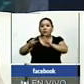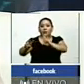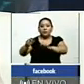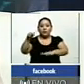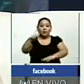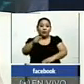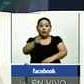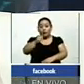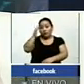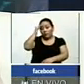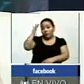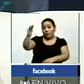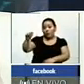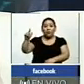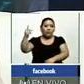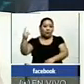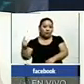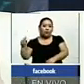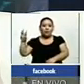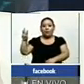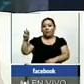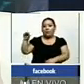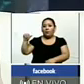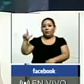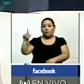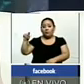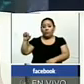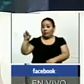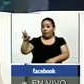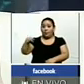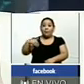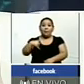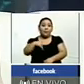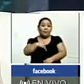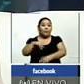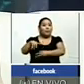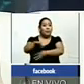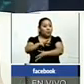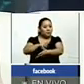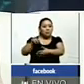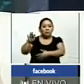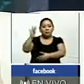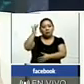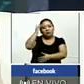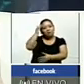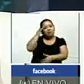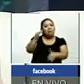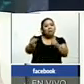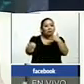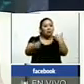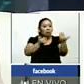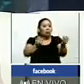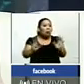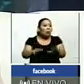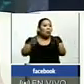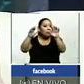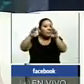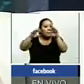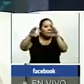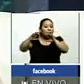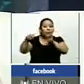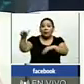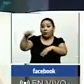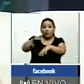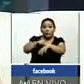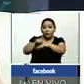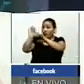a esta hora a Walter Flores, meteorólogo del Ministerio de Medio Ambiente, que nos amplía detalles sobre las condiciones atmosféricas